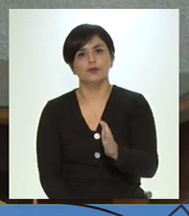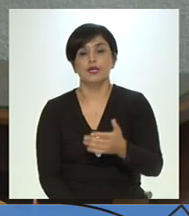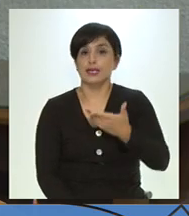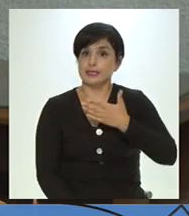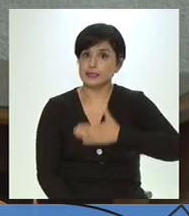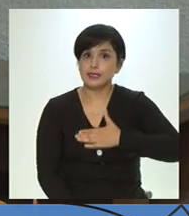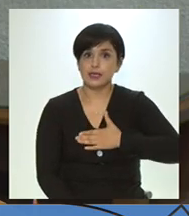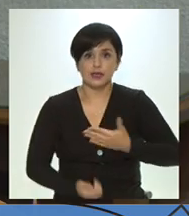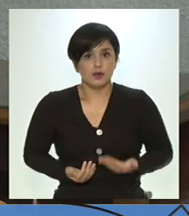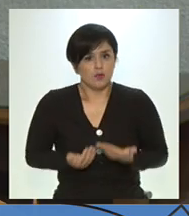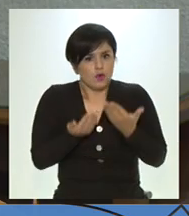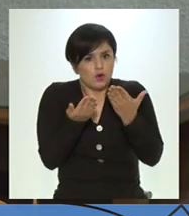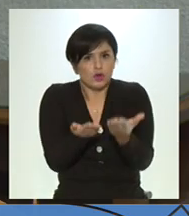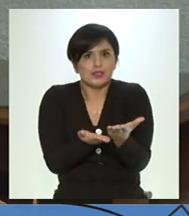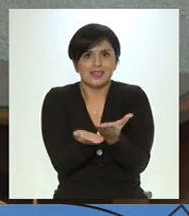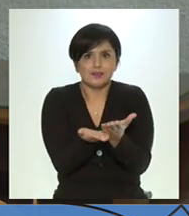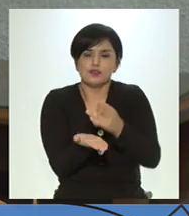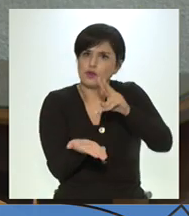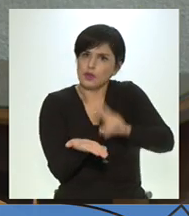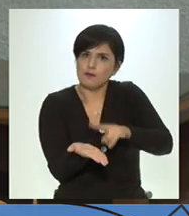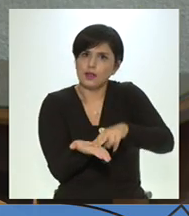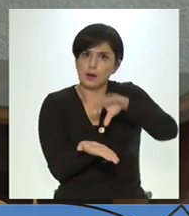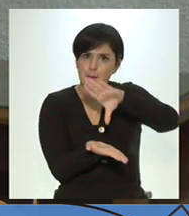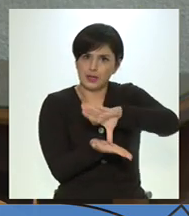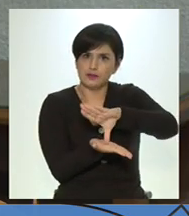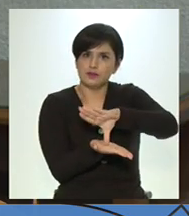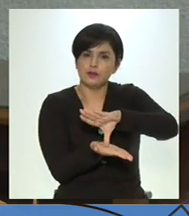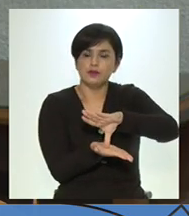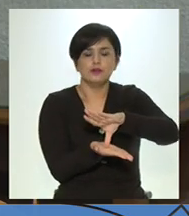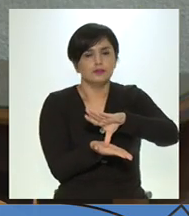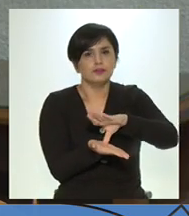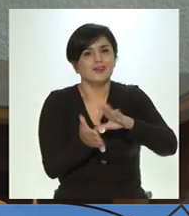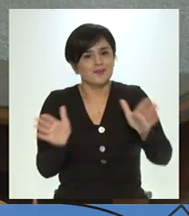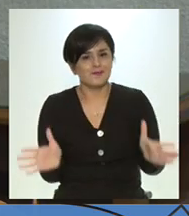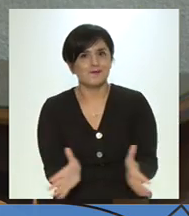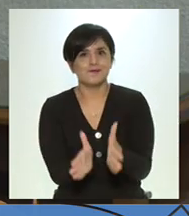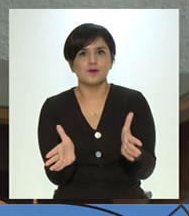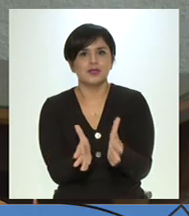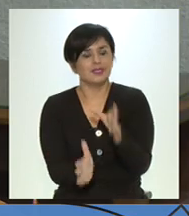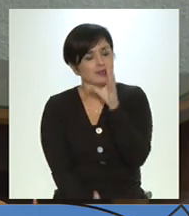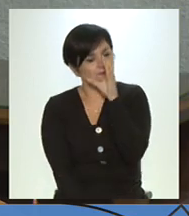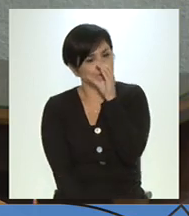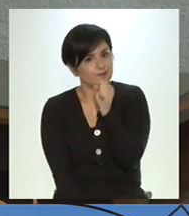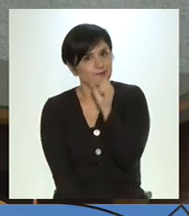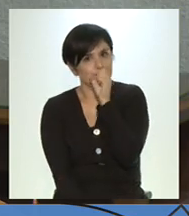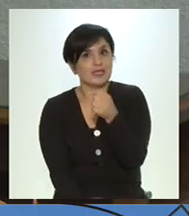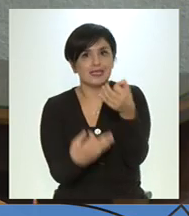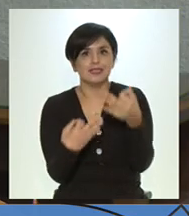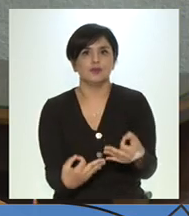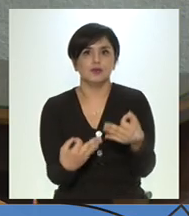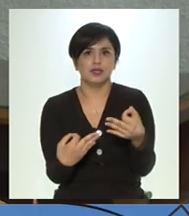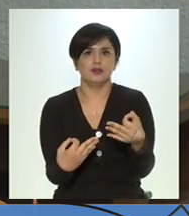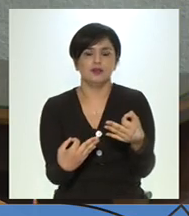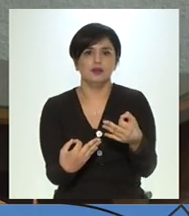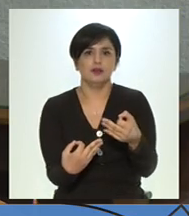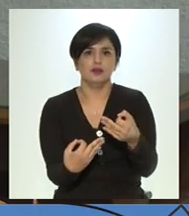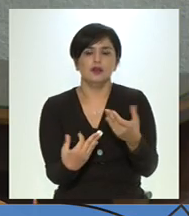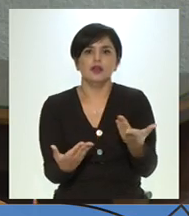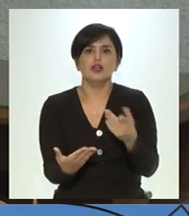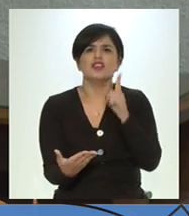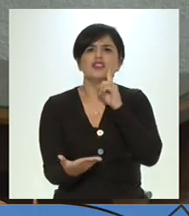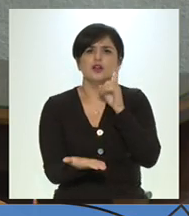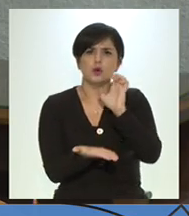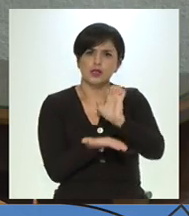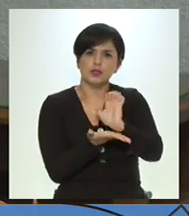servir realmente a nuestro país ya su gente debemos fomentar la resiliencia y la seguridad y apostar por un estado